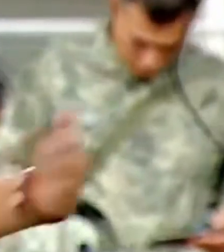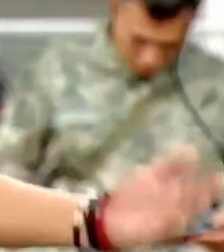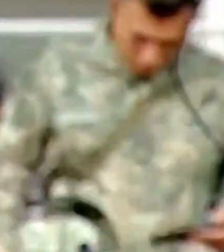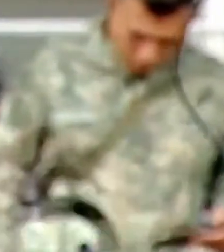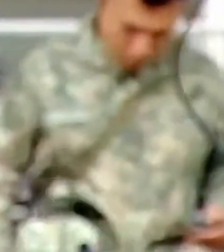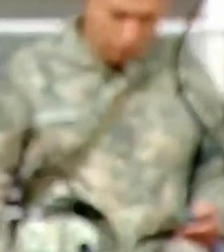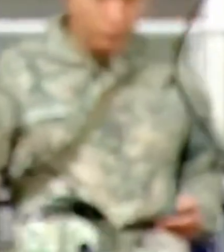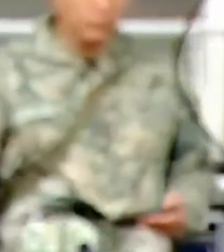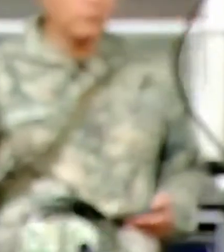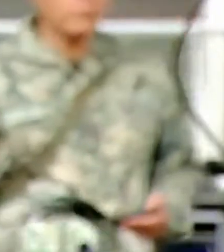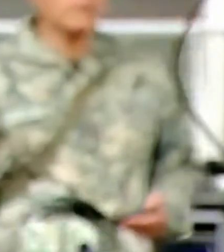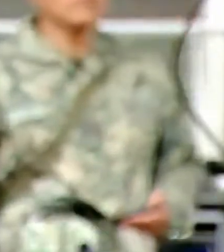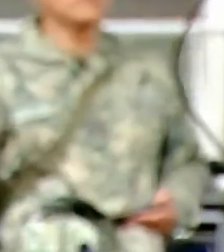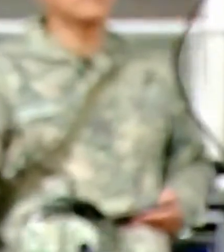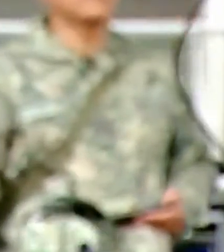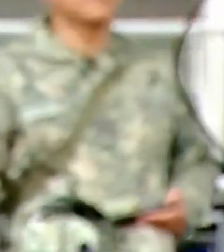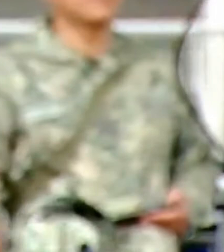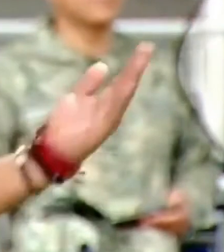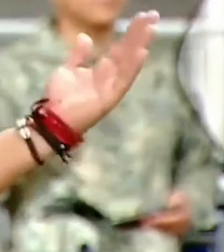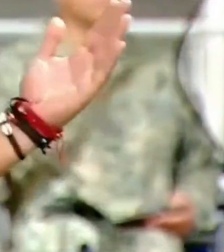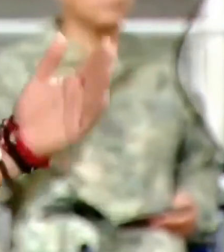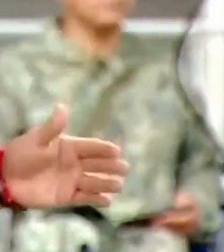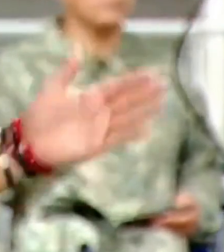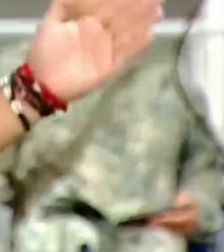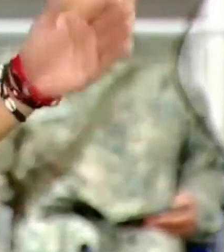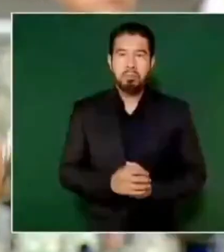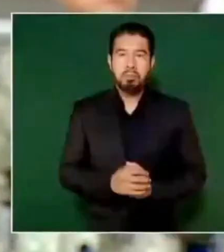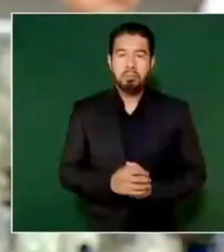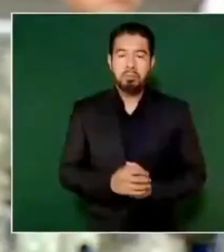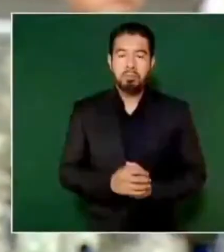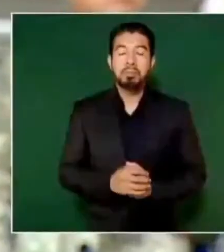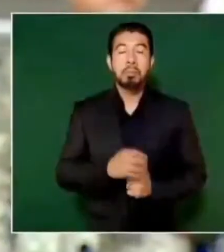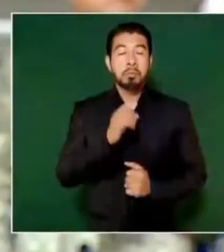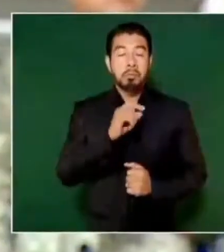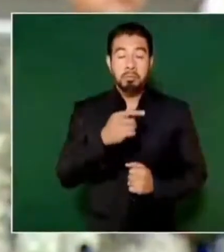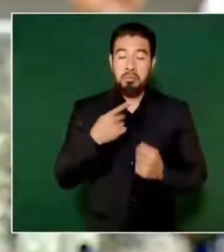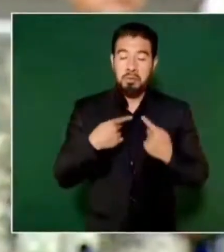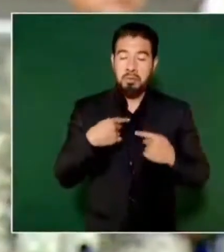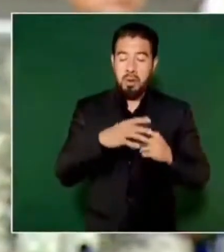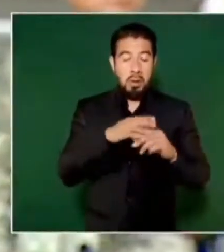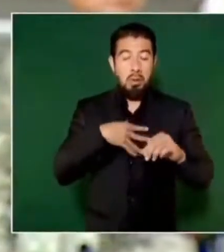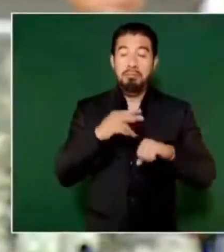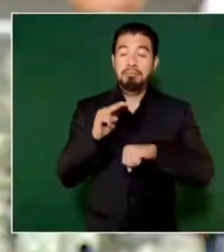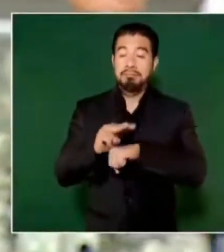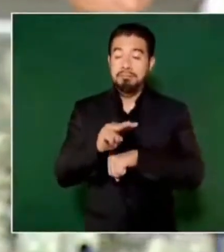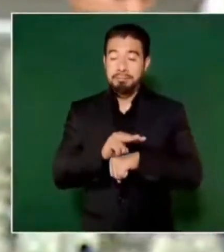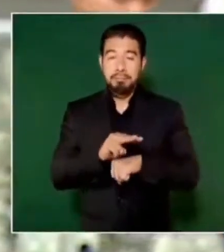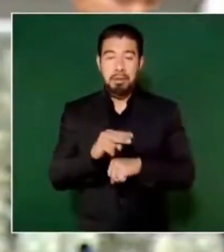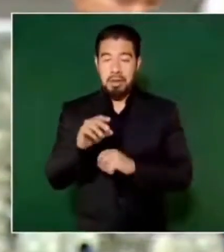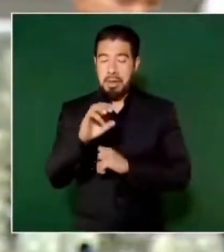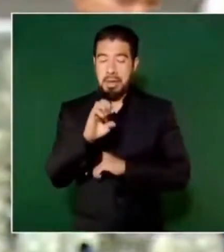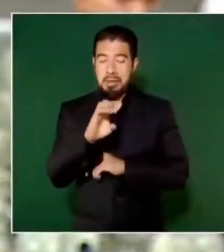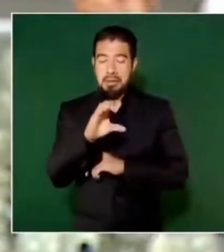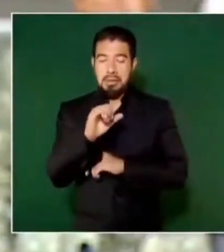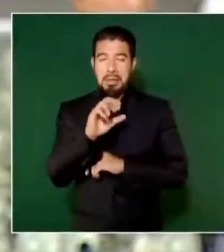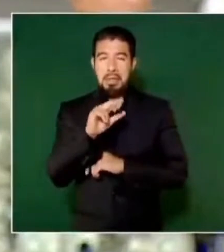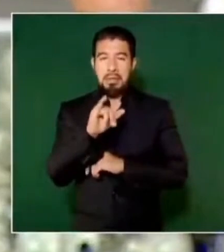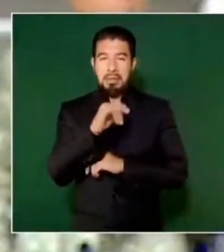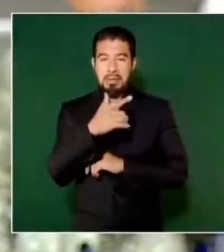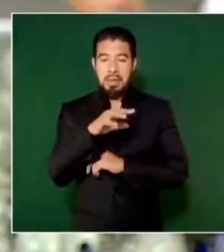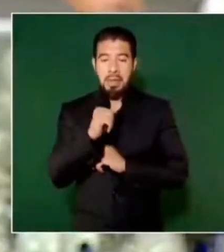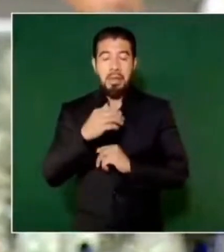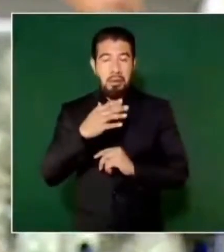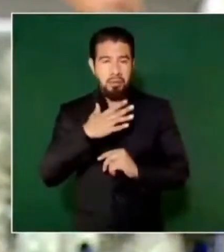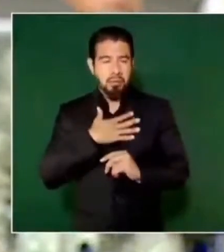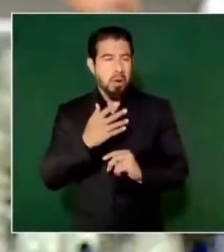estado siguiéndolo en los recorridos, en el último recorrido que tuvo de supervisión que llegó a Escárcega. Nos llamó mucho la atención a mi